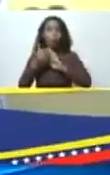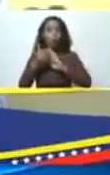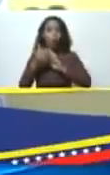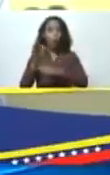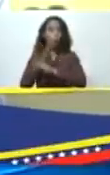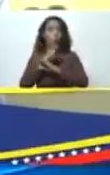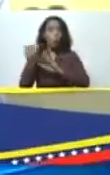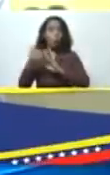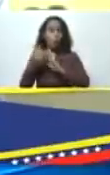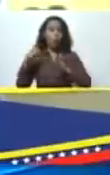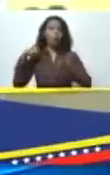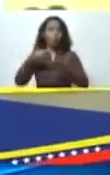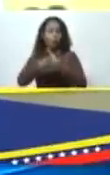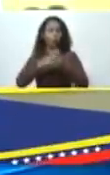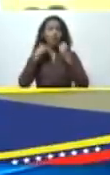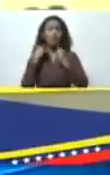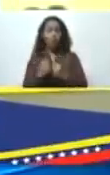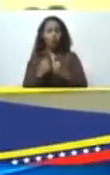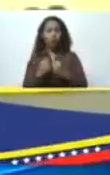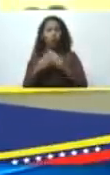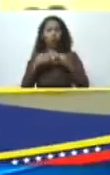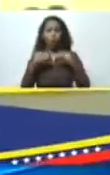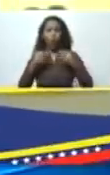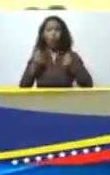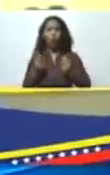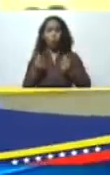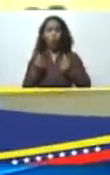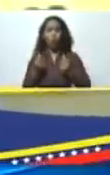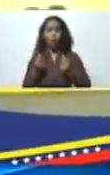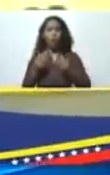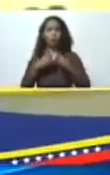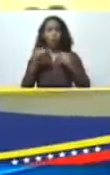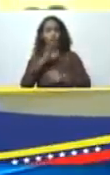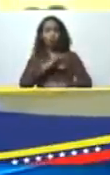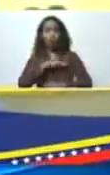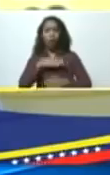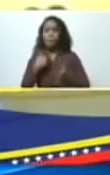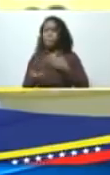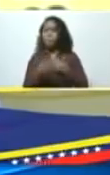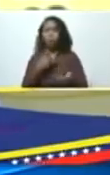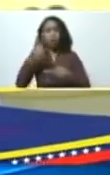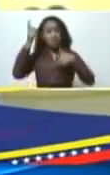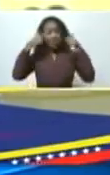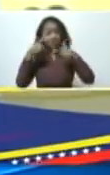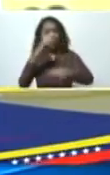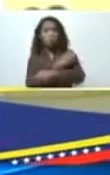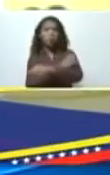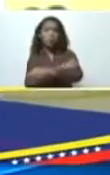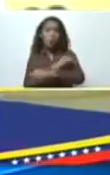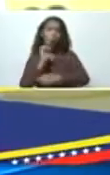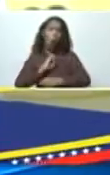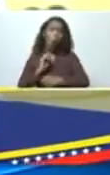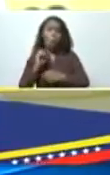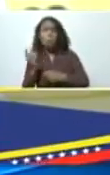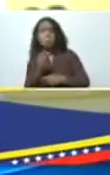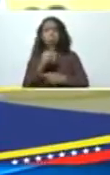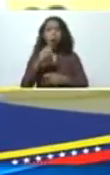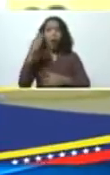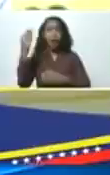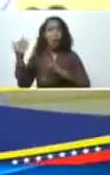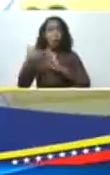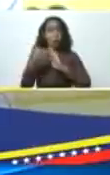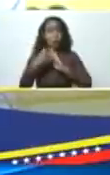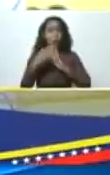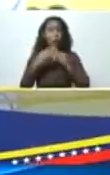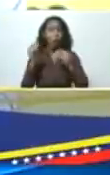bloqueo de las sanciones nos golpeó muy fuerte a toda la economía, a toda la sociedad. No importa si usted es chavista, opositor, ni, las sanciones le hicieron daño a toda